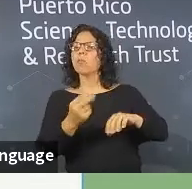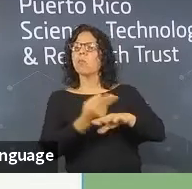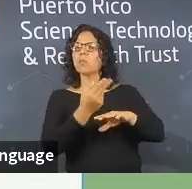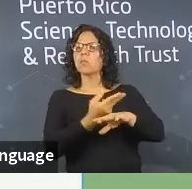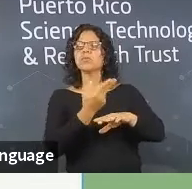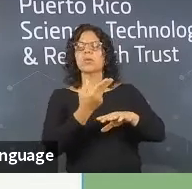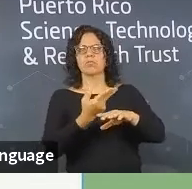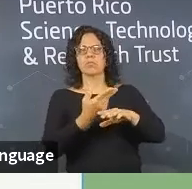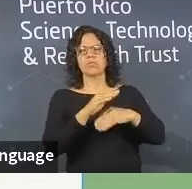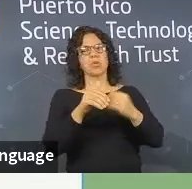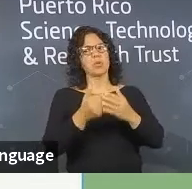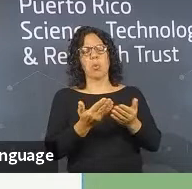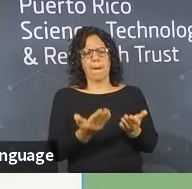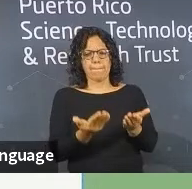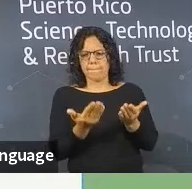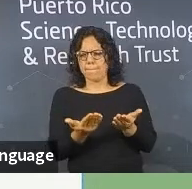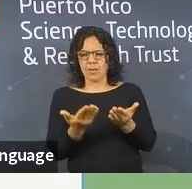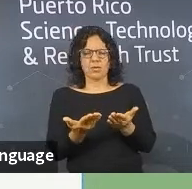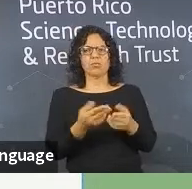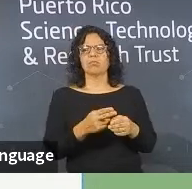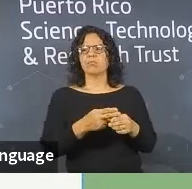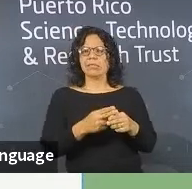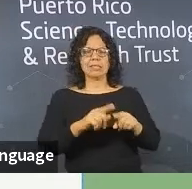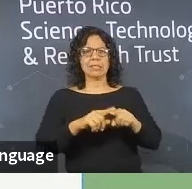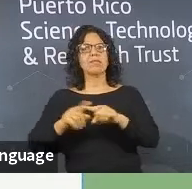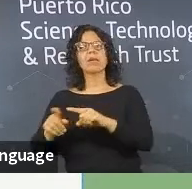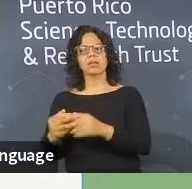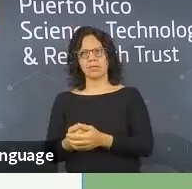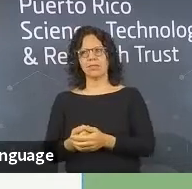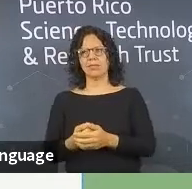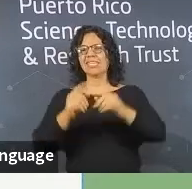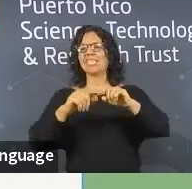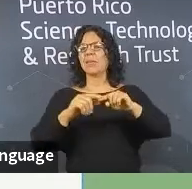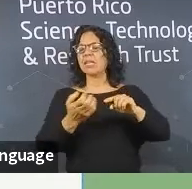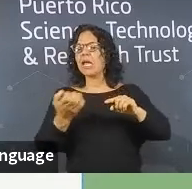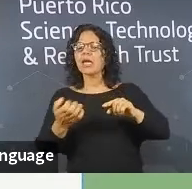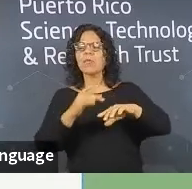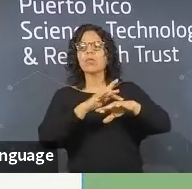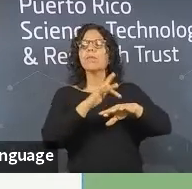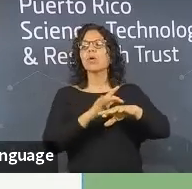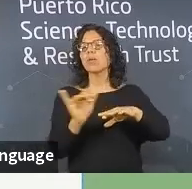de todos los precios. Entonces, mucho depende de qué equipo está disponible.